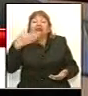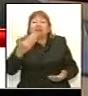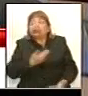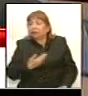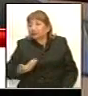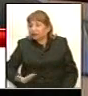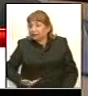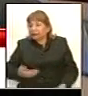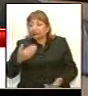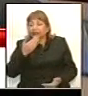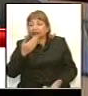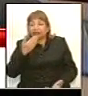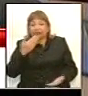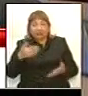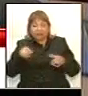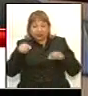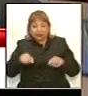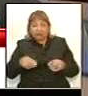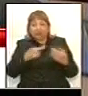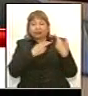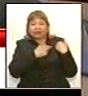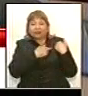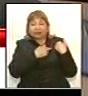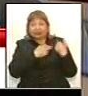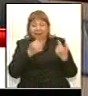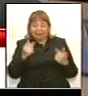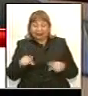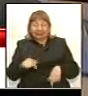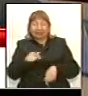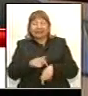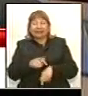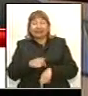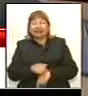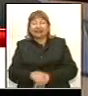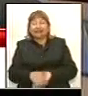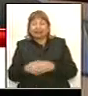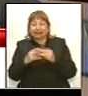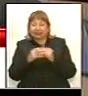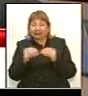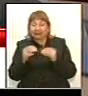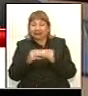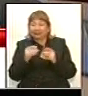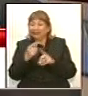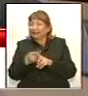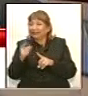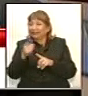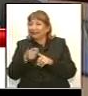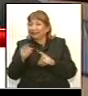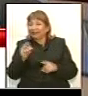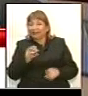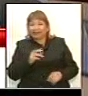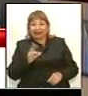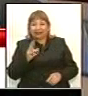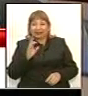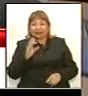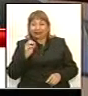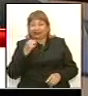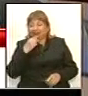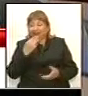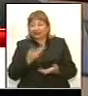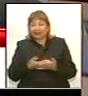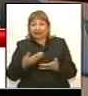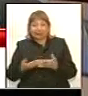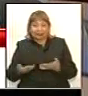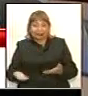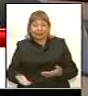una visión de ver quienes están a cargo en este momento y están produciendo una serie de reformas para poder atender mejor la